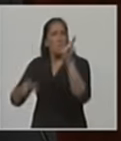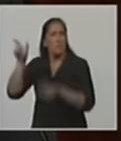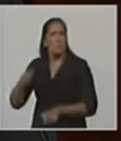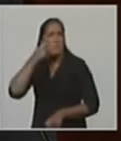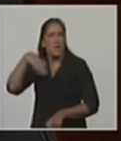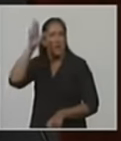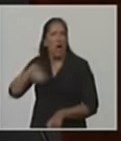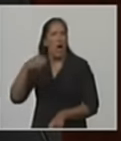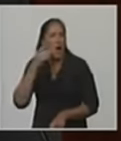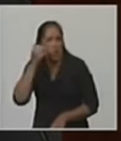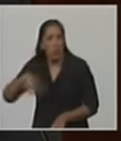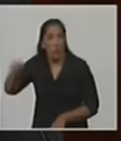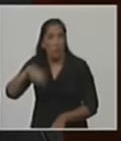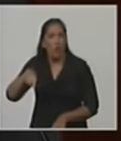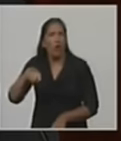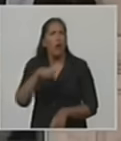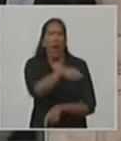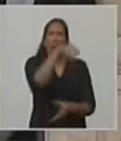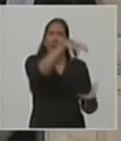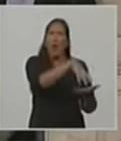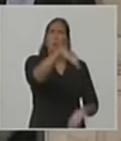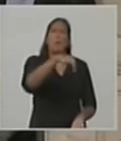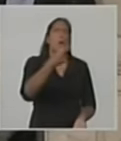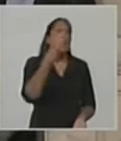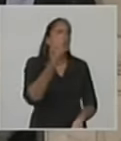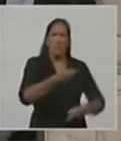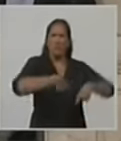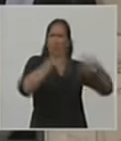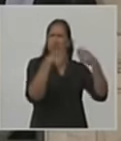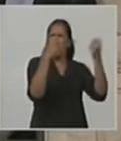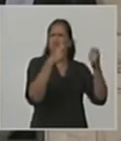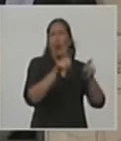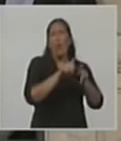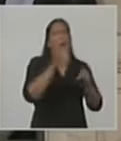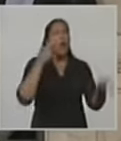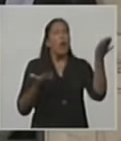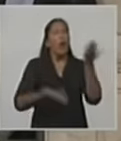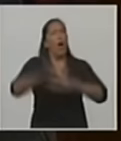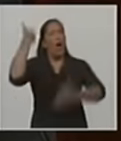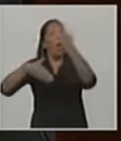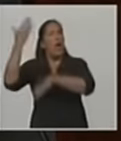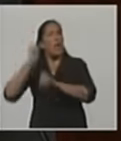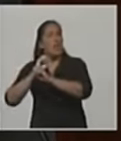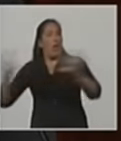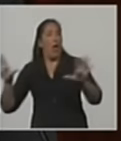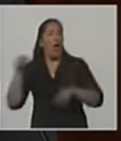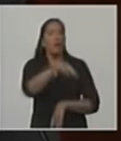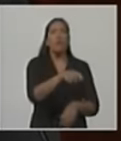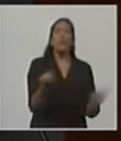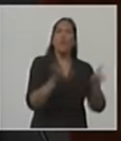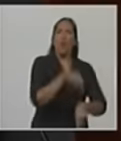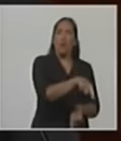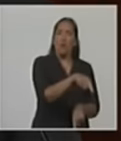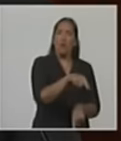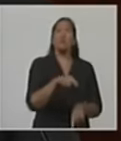despilfarro y corrupción como en las peores épocas. siguiendo el uso de los recursos para la militancia